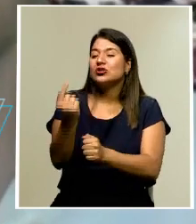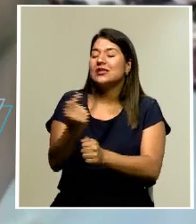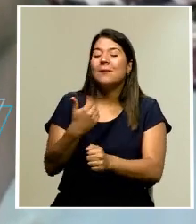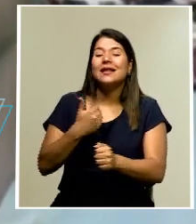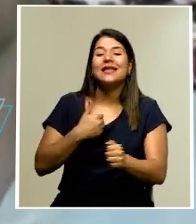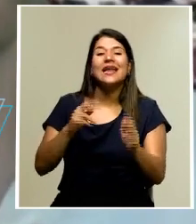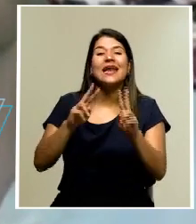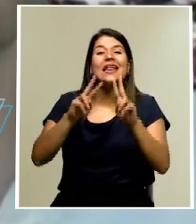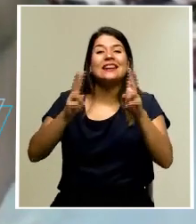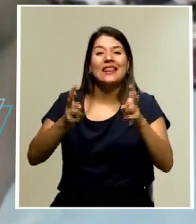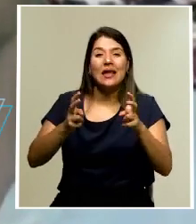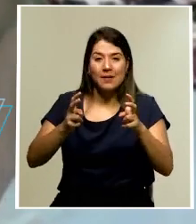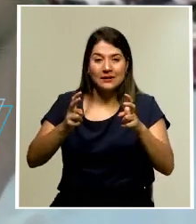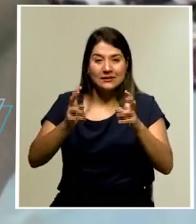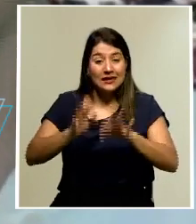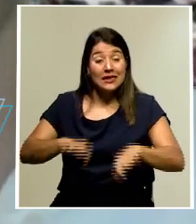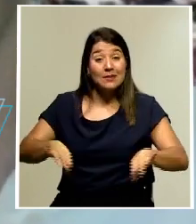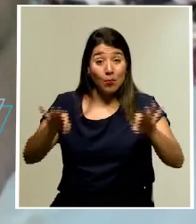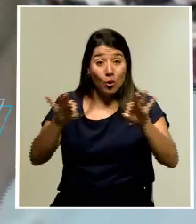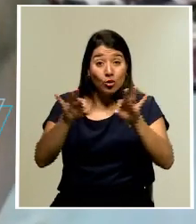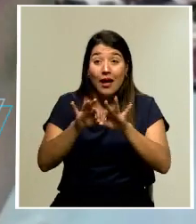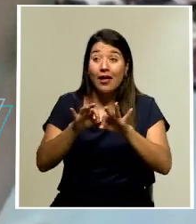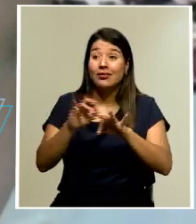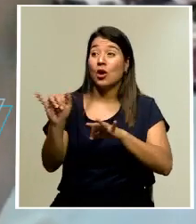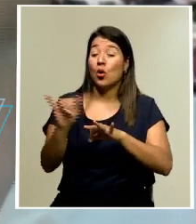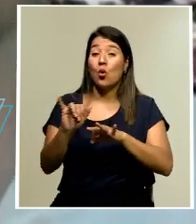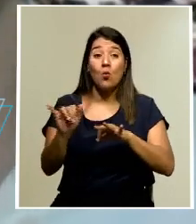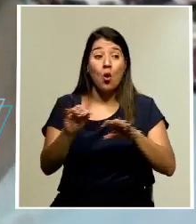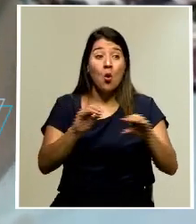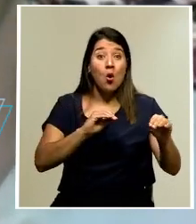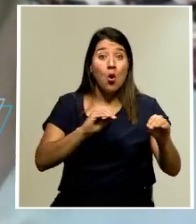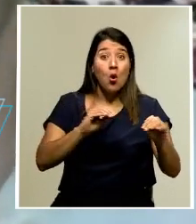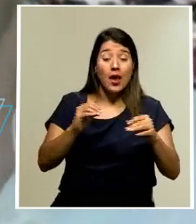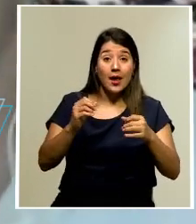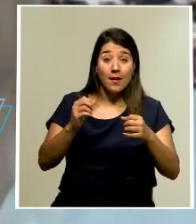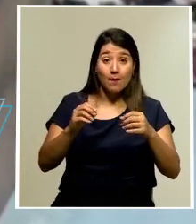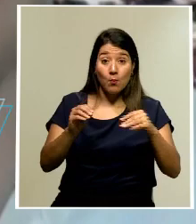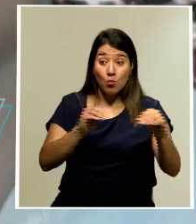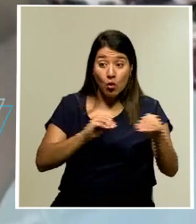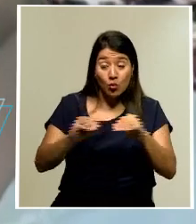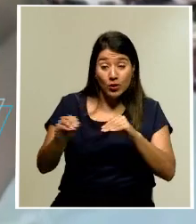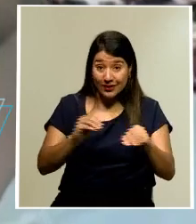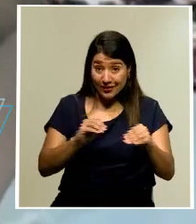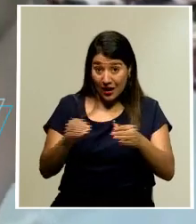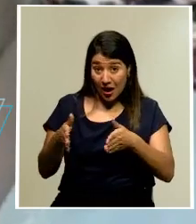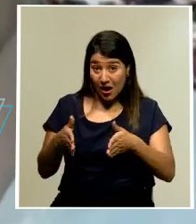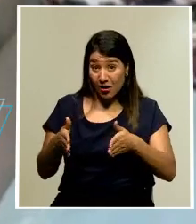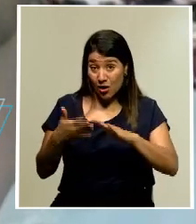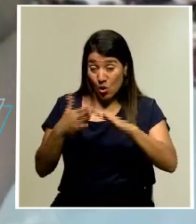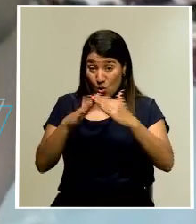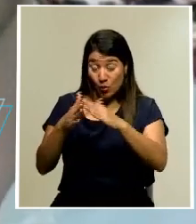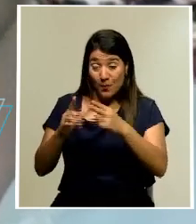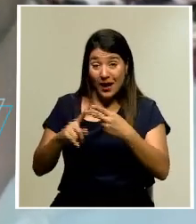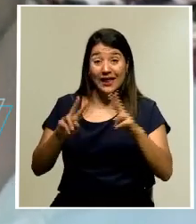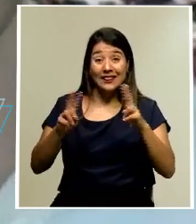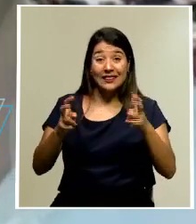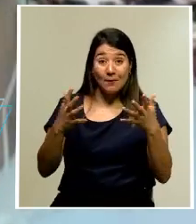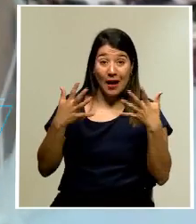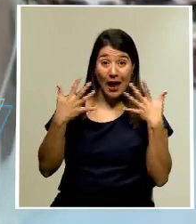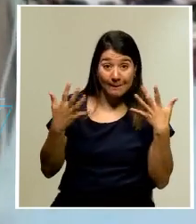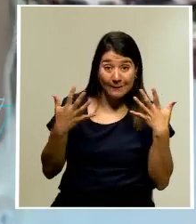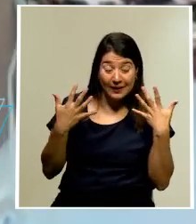diferentes temas, desde movilidad urbana, desde el tema ambiental, desde el tema económico, el tema